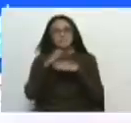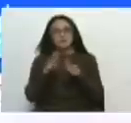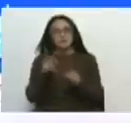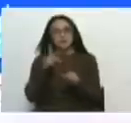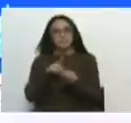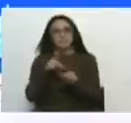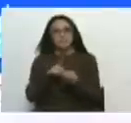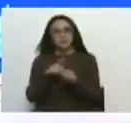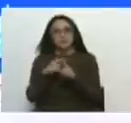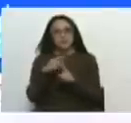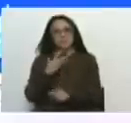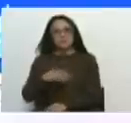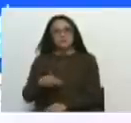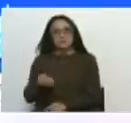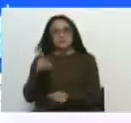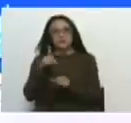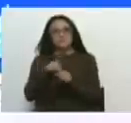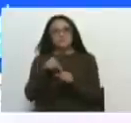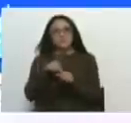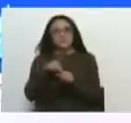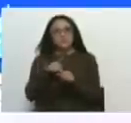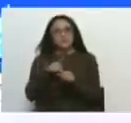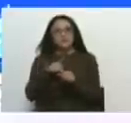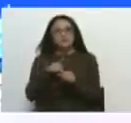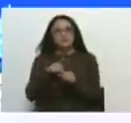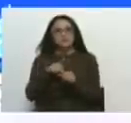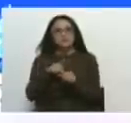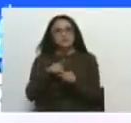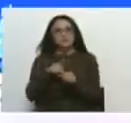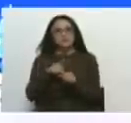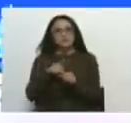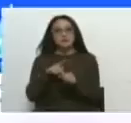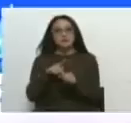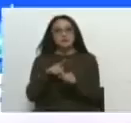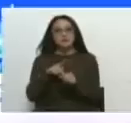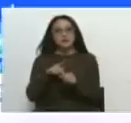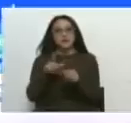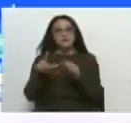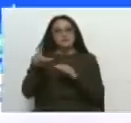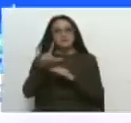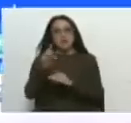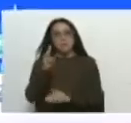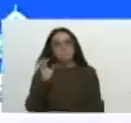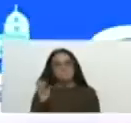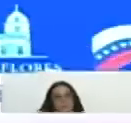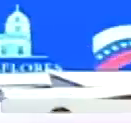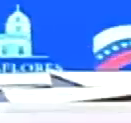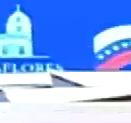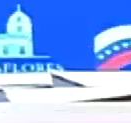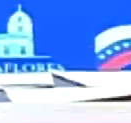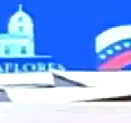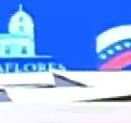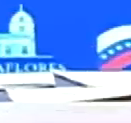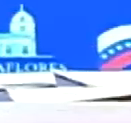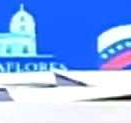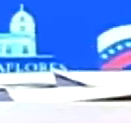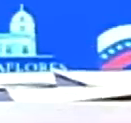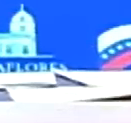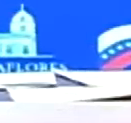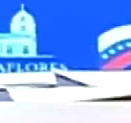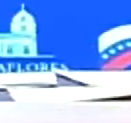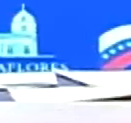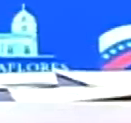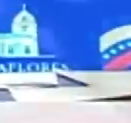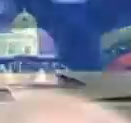Petróleo y presidente de PDVSA, licenciado Pedro Telechea. Está presente también la Procuraduría, consultor jurídico